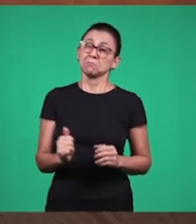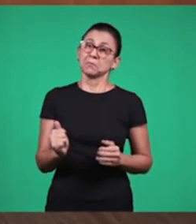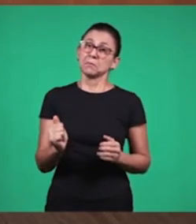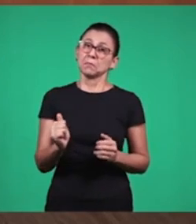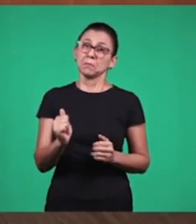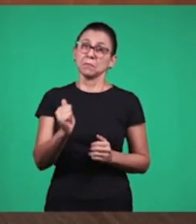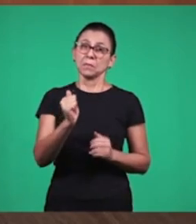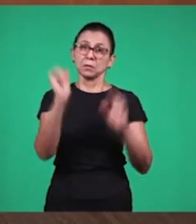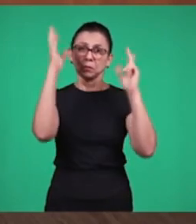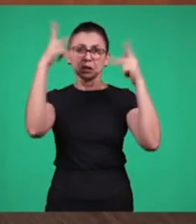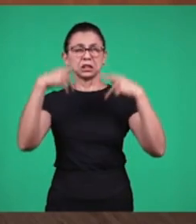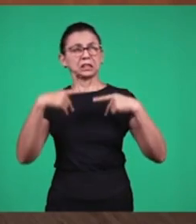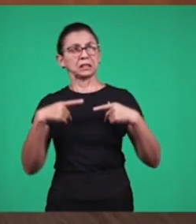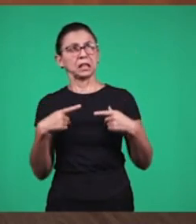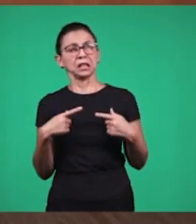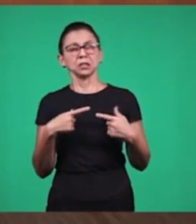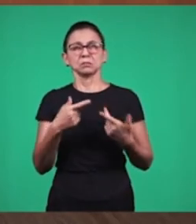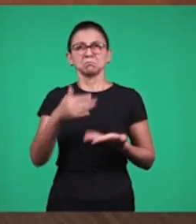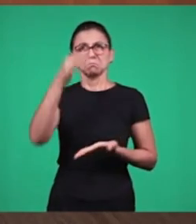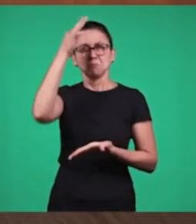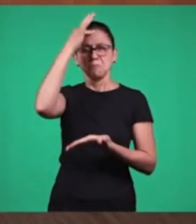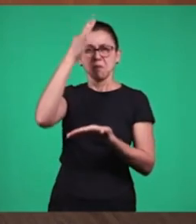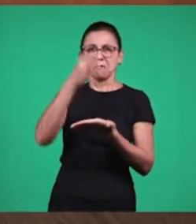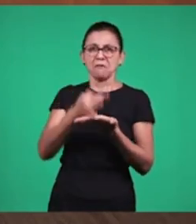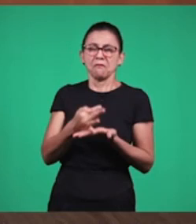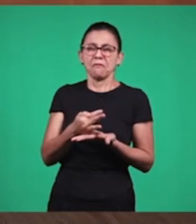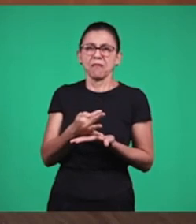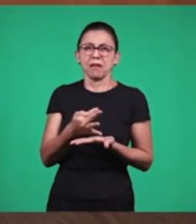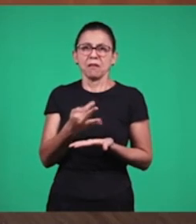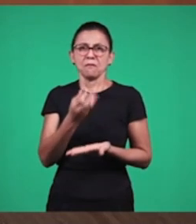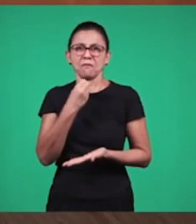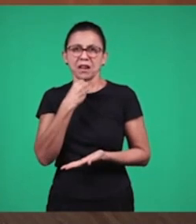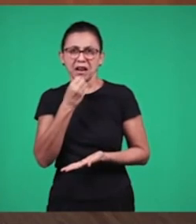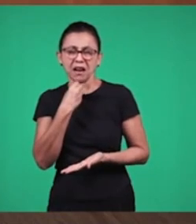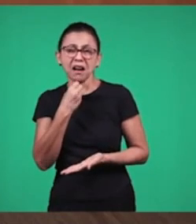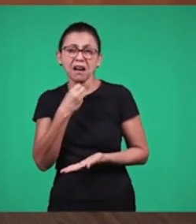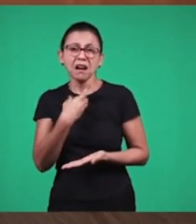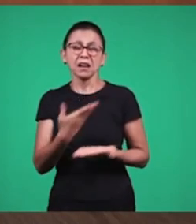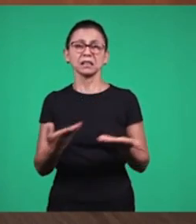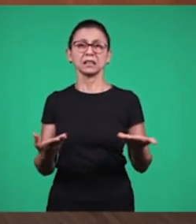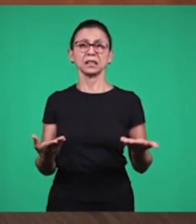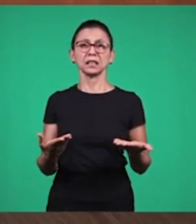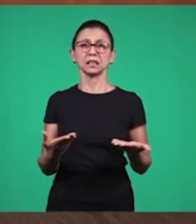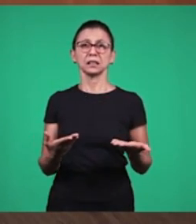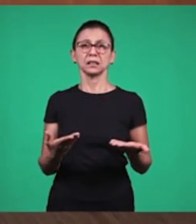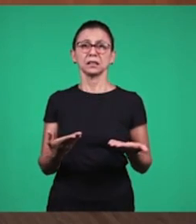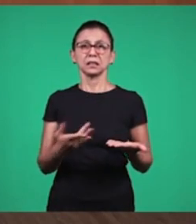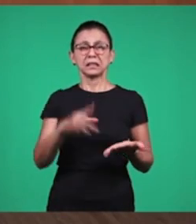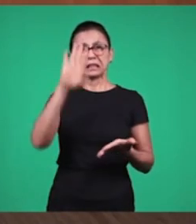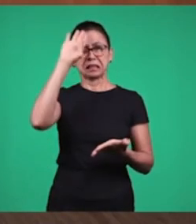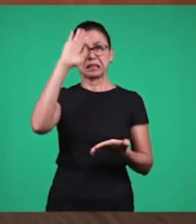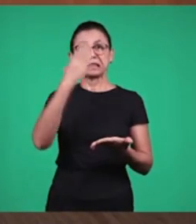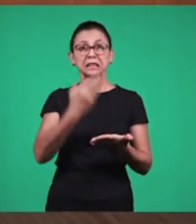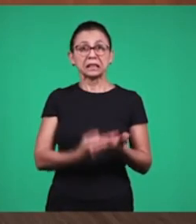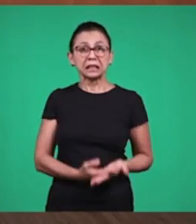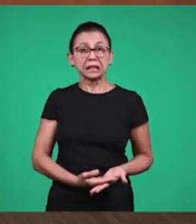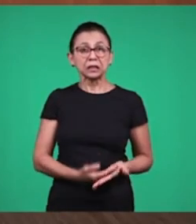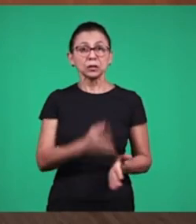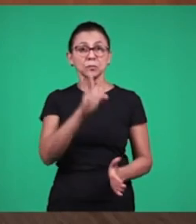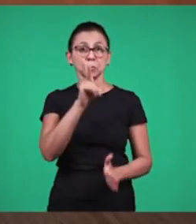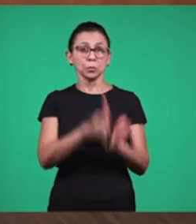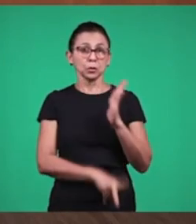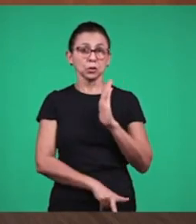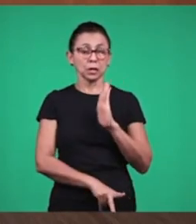cierta forma una fe insuficiente, sin sustento, afirmada en